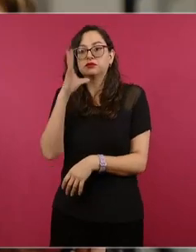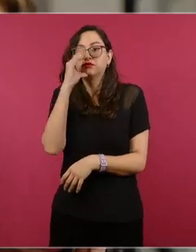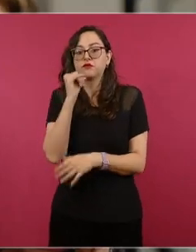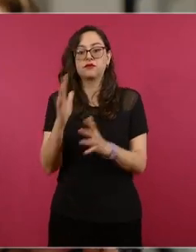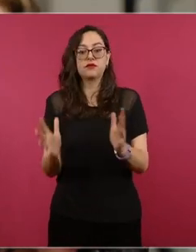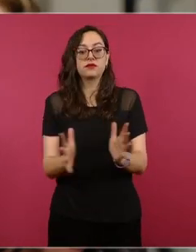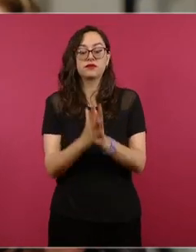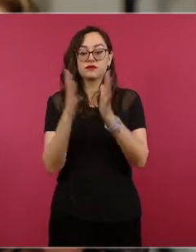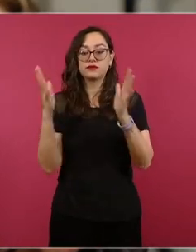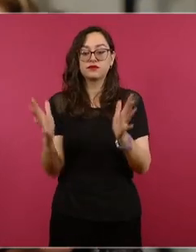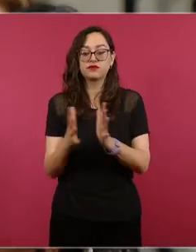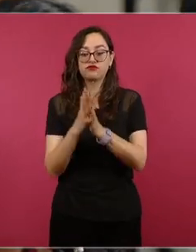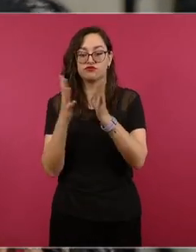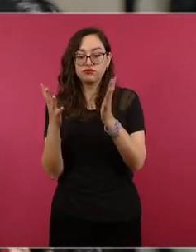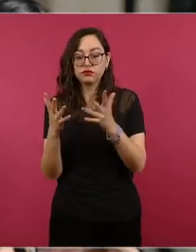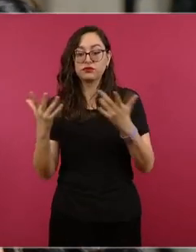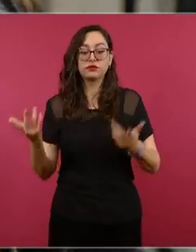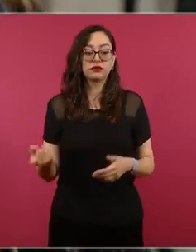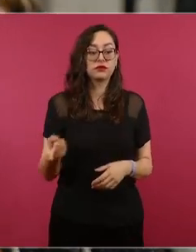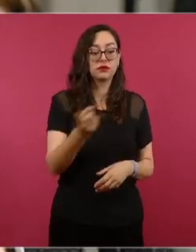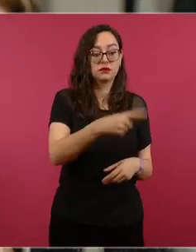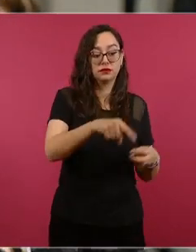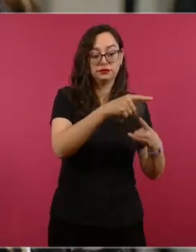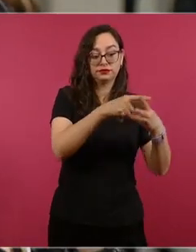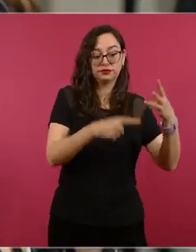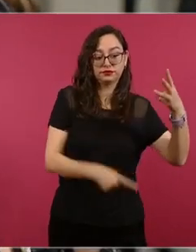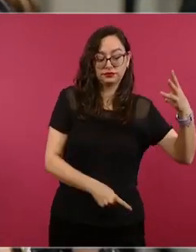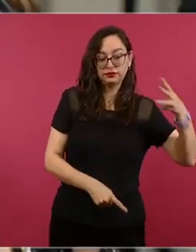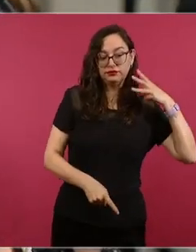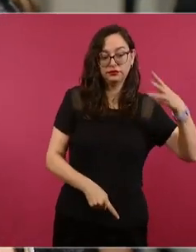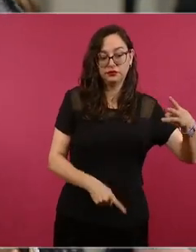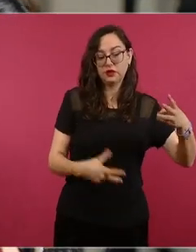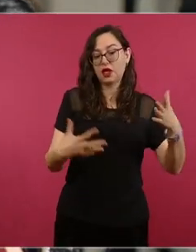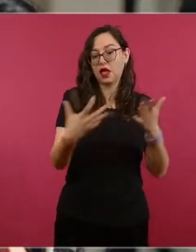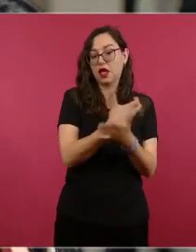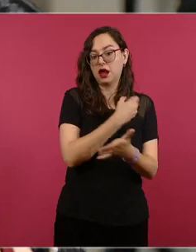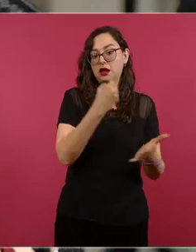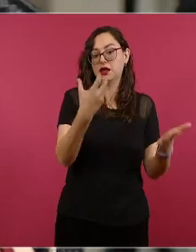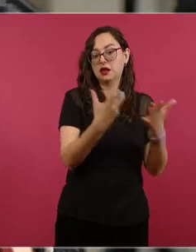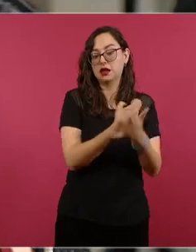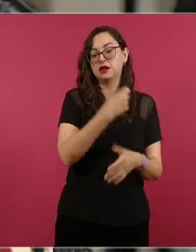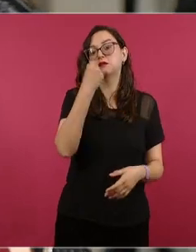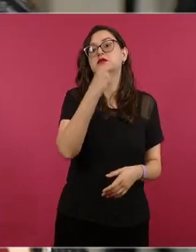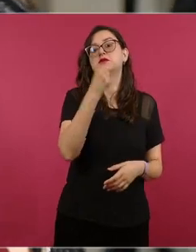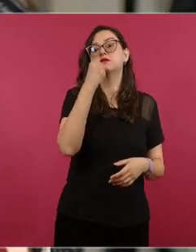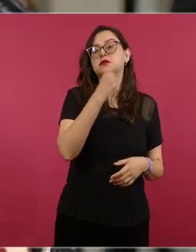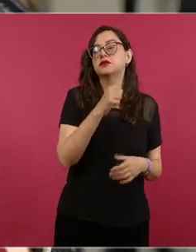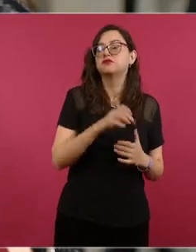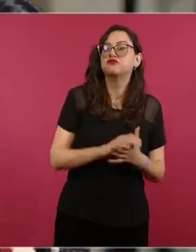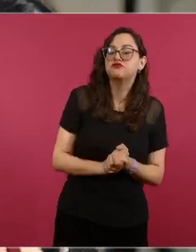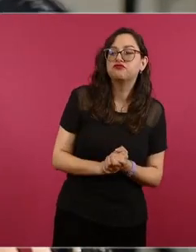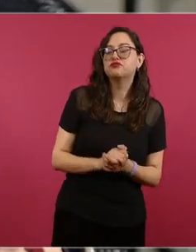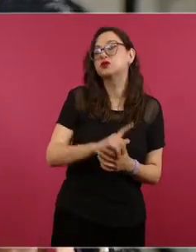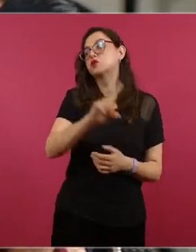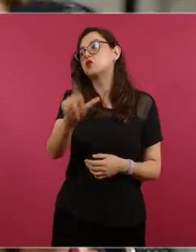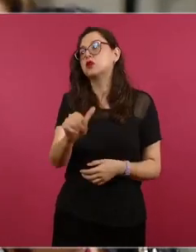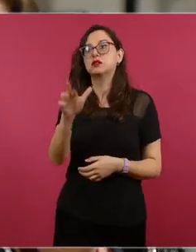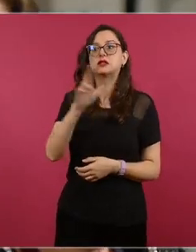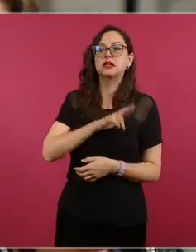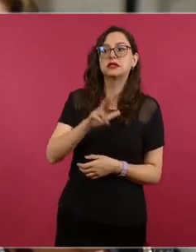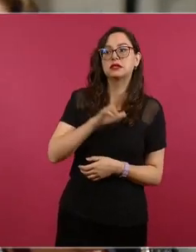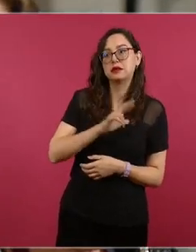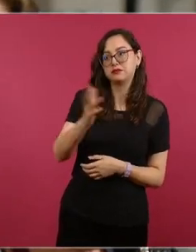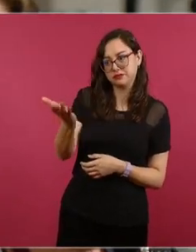les va, los que ganan los contratos los consideran para arrendarles a precios que ellos son los que imponen y las estrategias que ellos